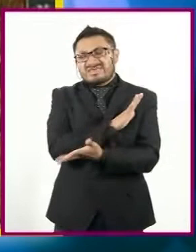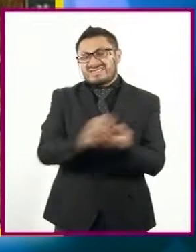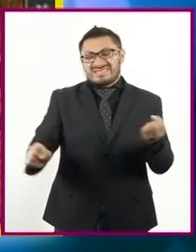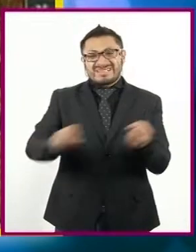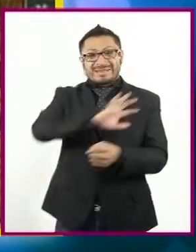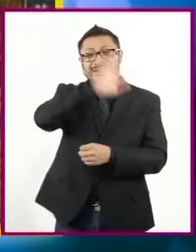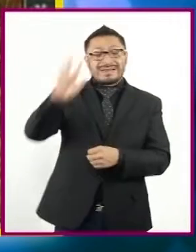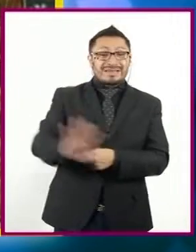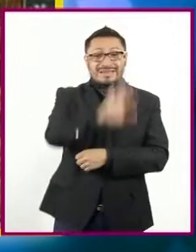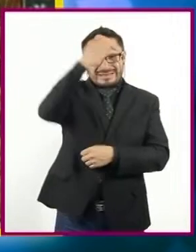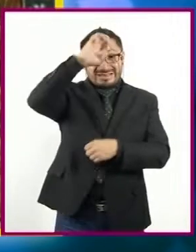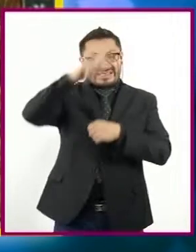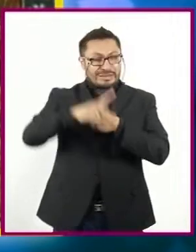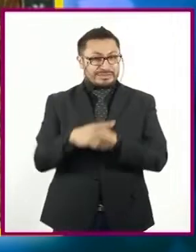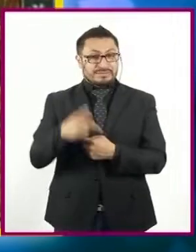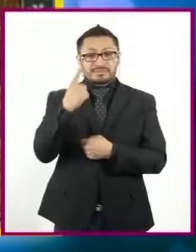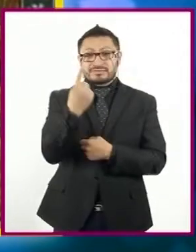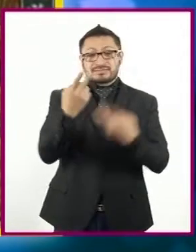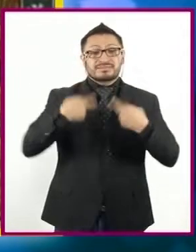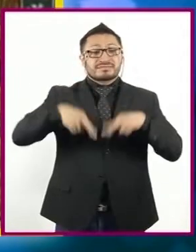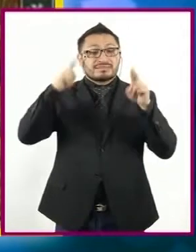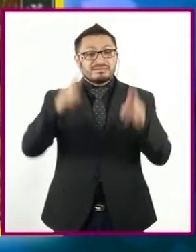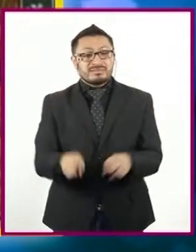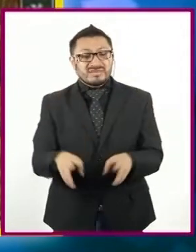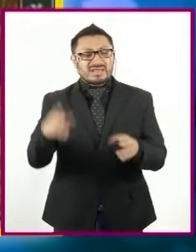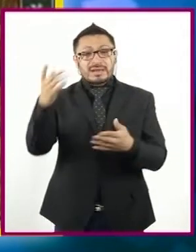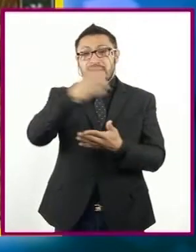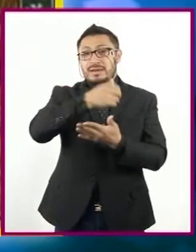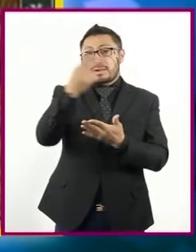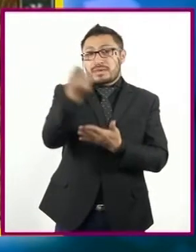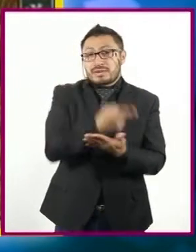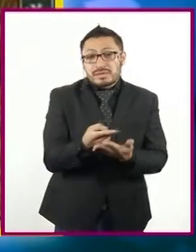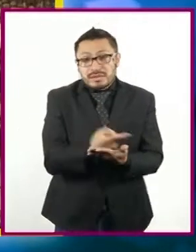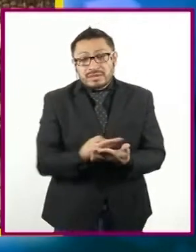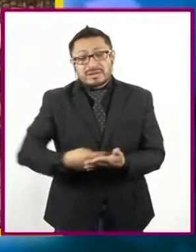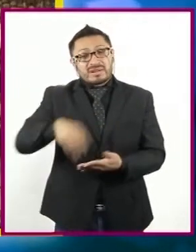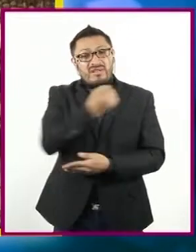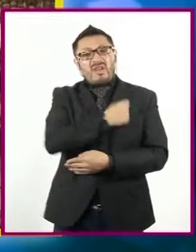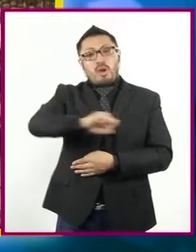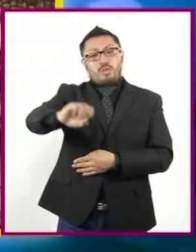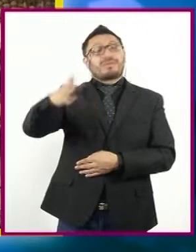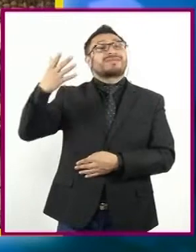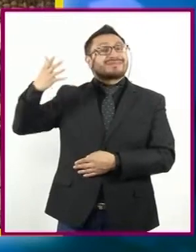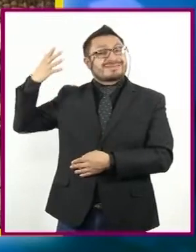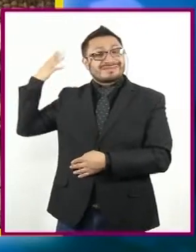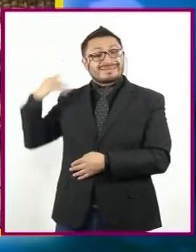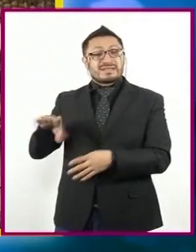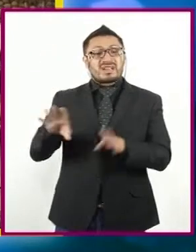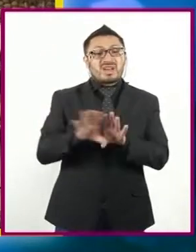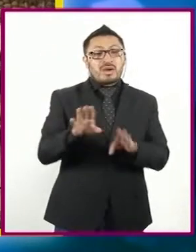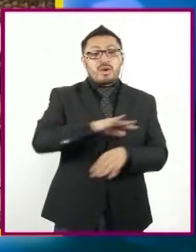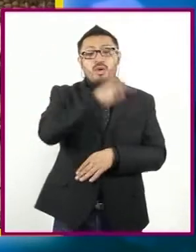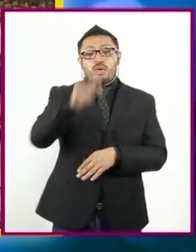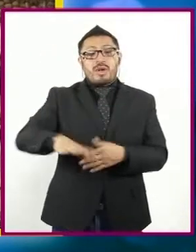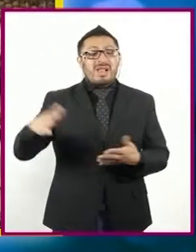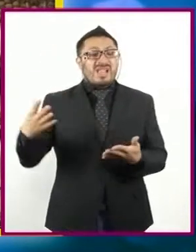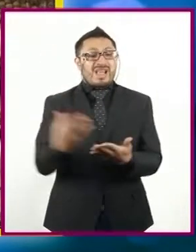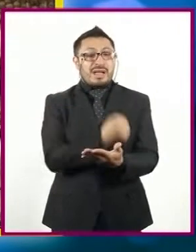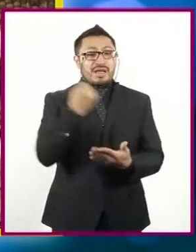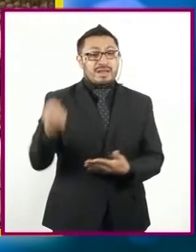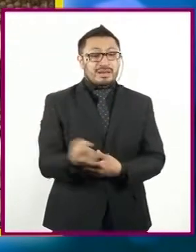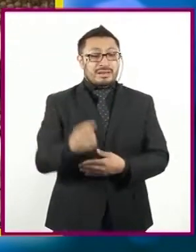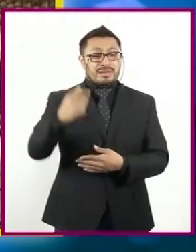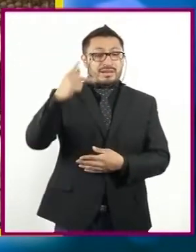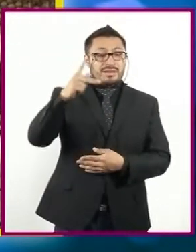Una de las representaciones pictóricas más famosas de aquella época fue el triunfo de la muerte de Peter Bruegel